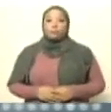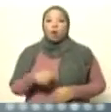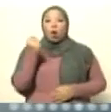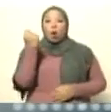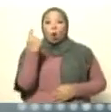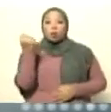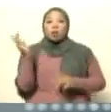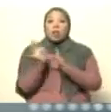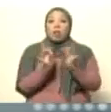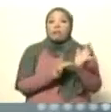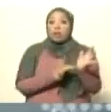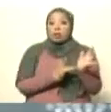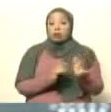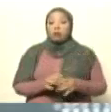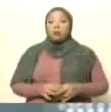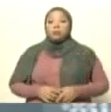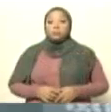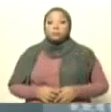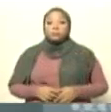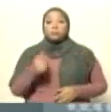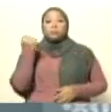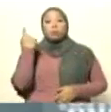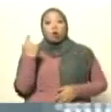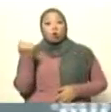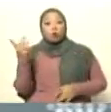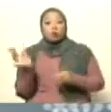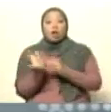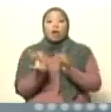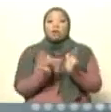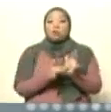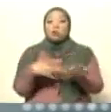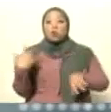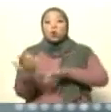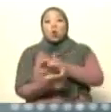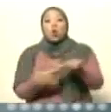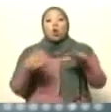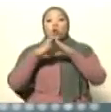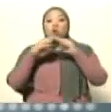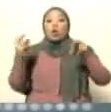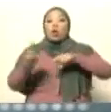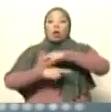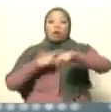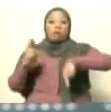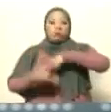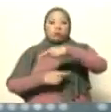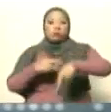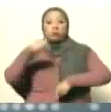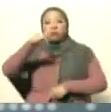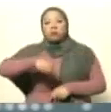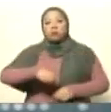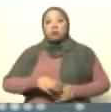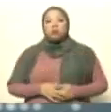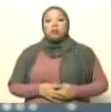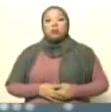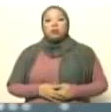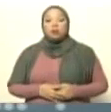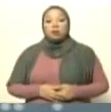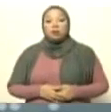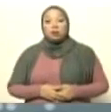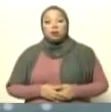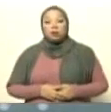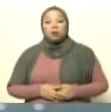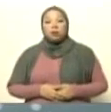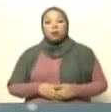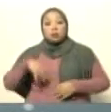abril. 11 de abril, donde se dio toda una combinación. Yo para ese momento era vicepresidente del